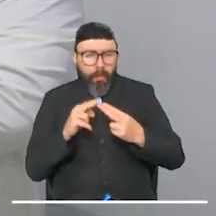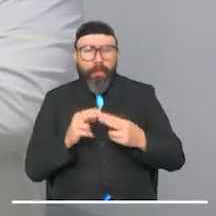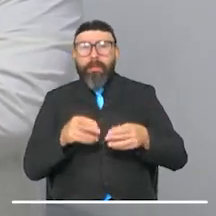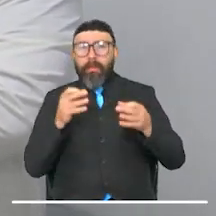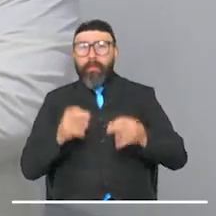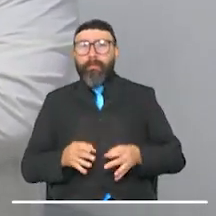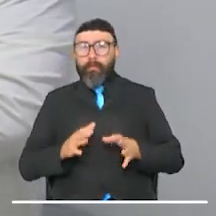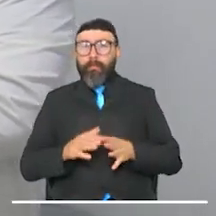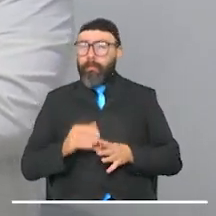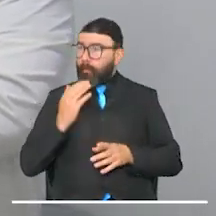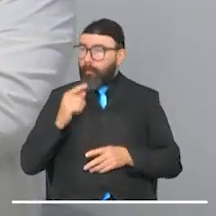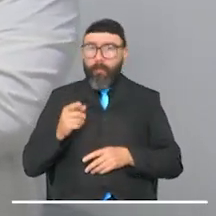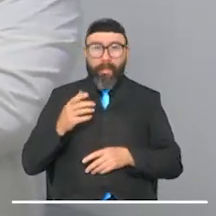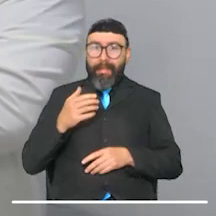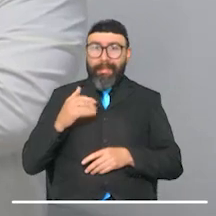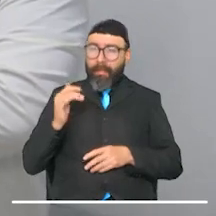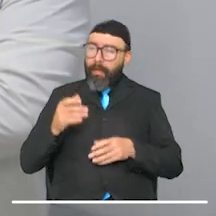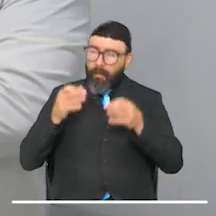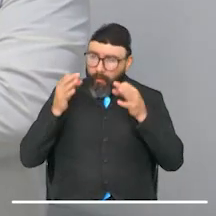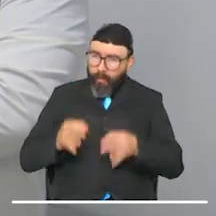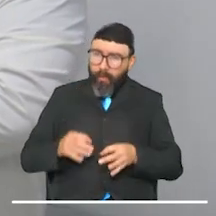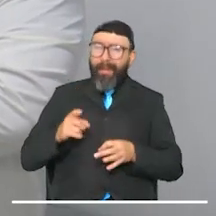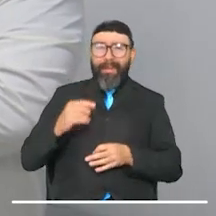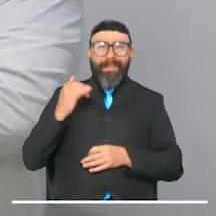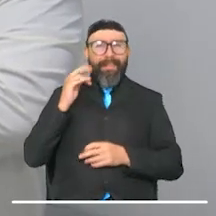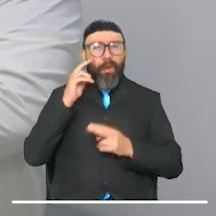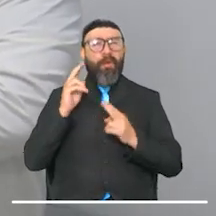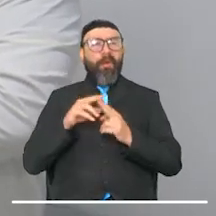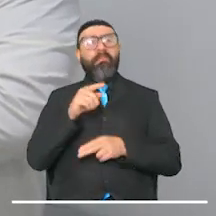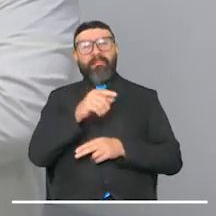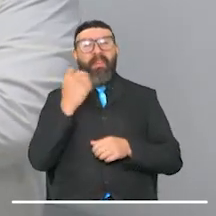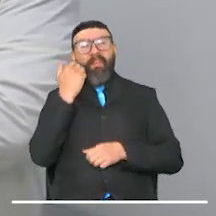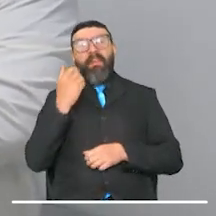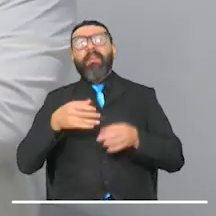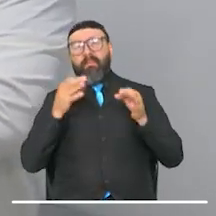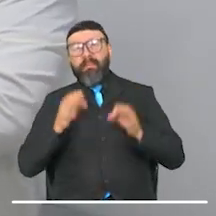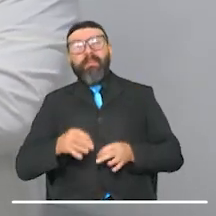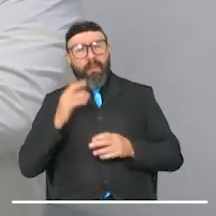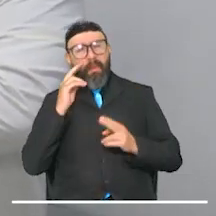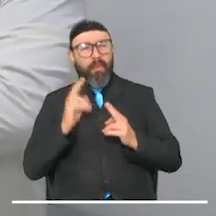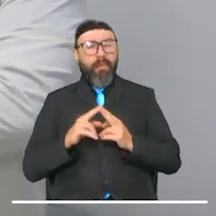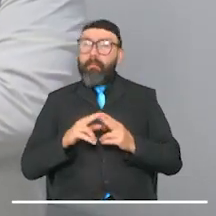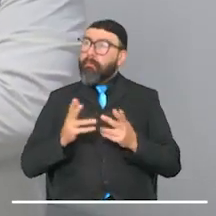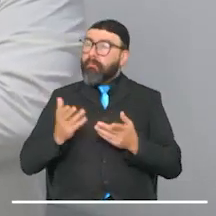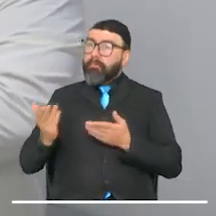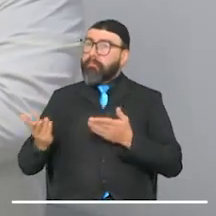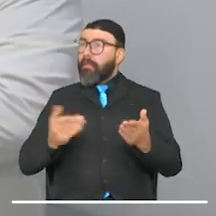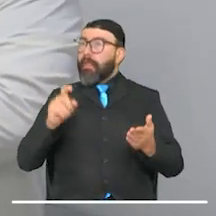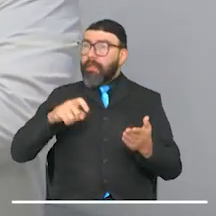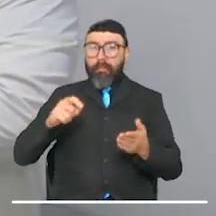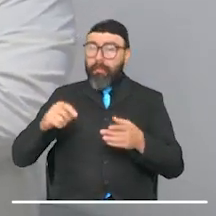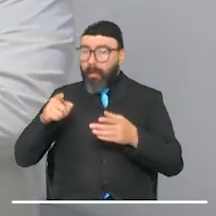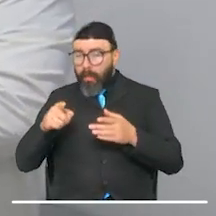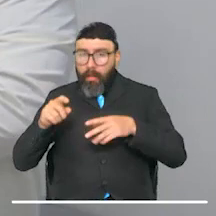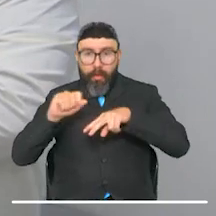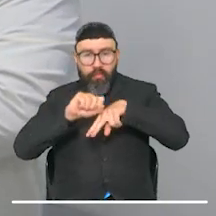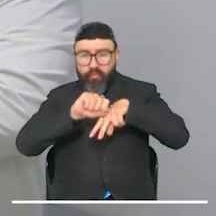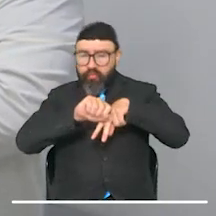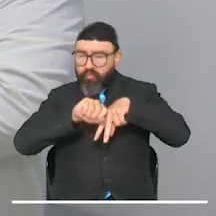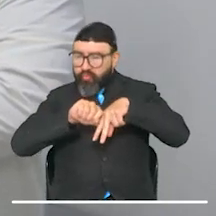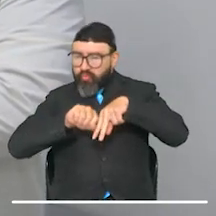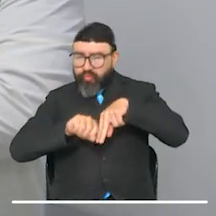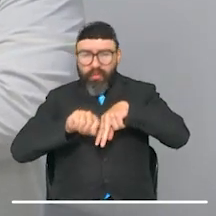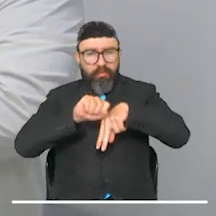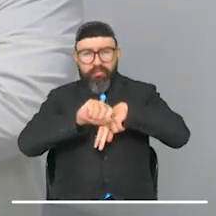posible criterio o una impresión diagnóstica Pues nos basamos en los medios diagnósticos para confirmar esta impresión